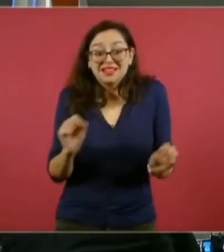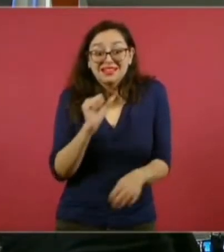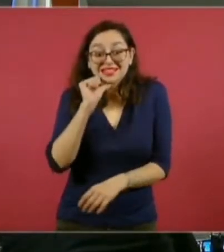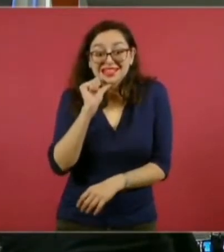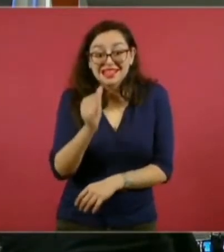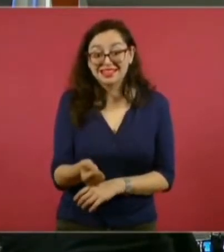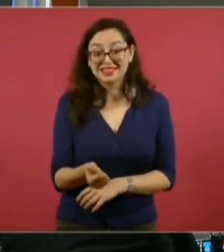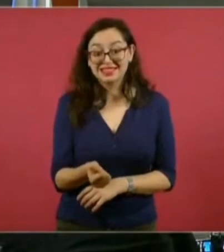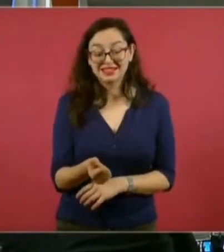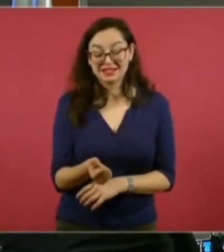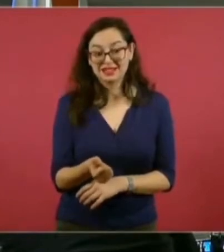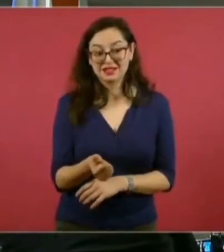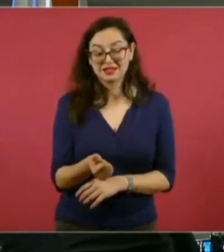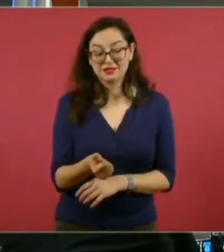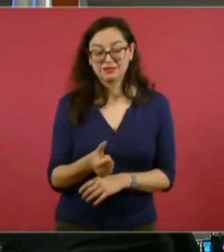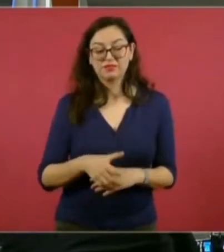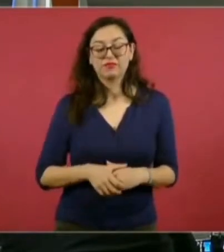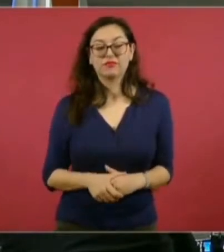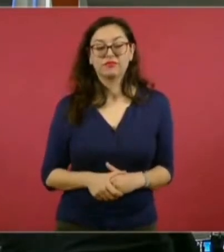alguna,